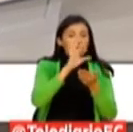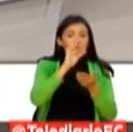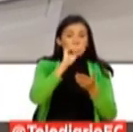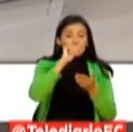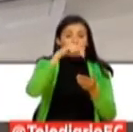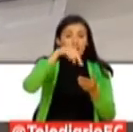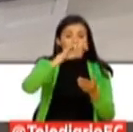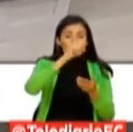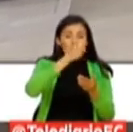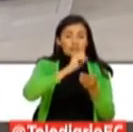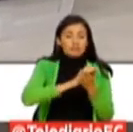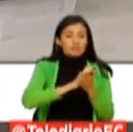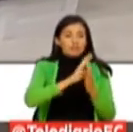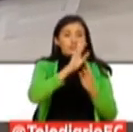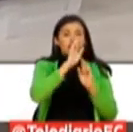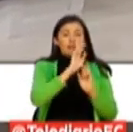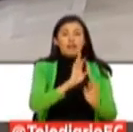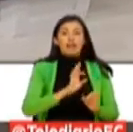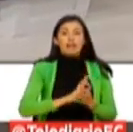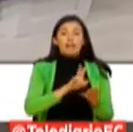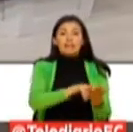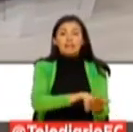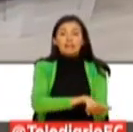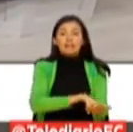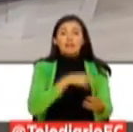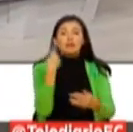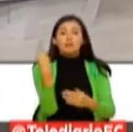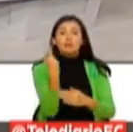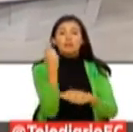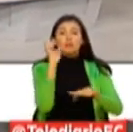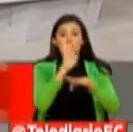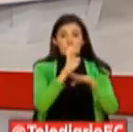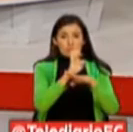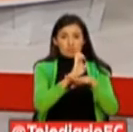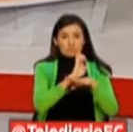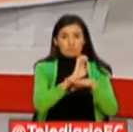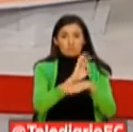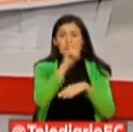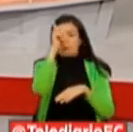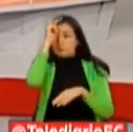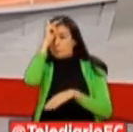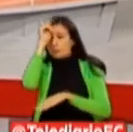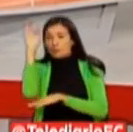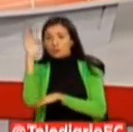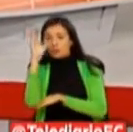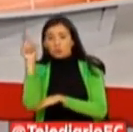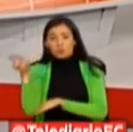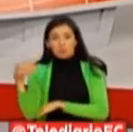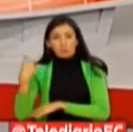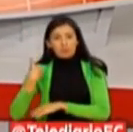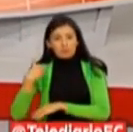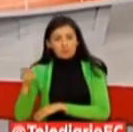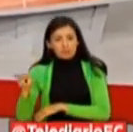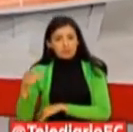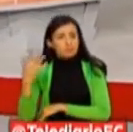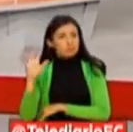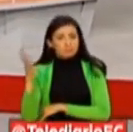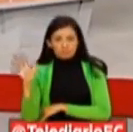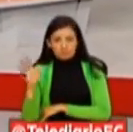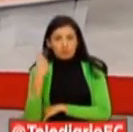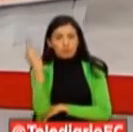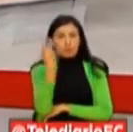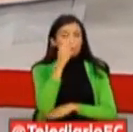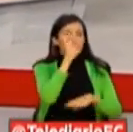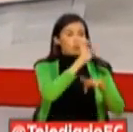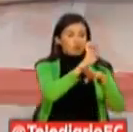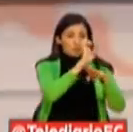hay en Perú, no hay en Colombia, ni en ningún otro país. Pero sobre el origen prehispánico